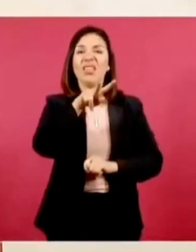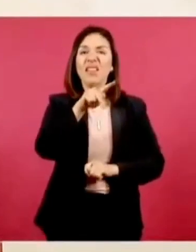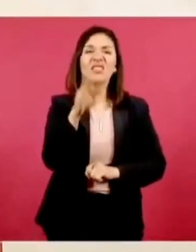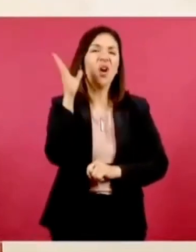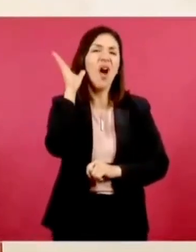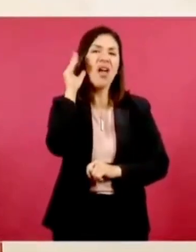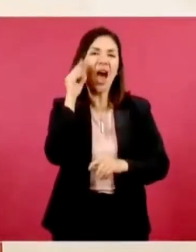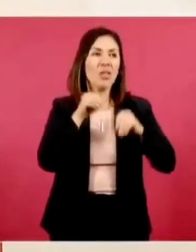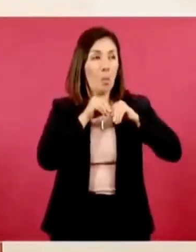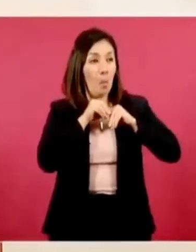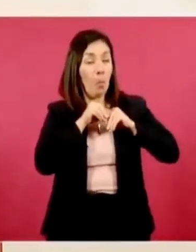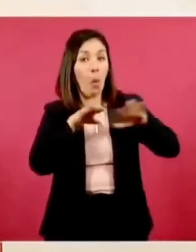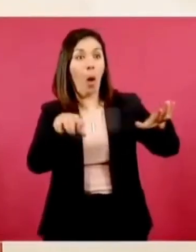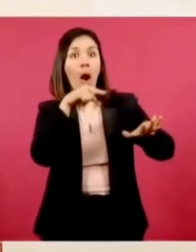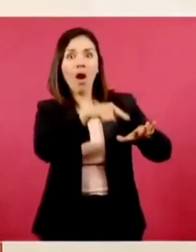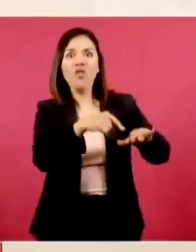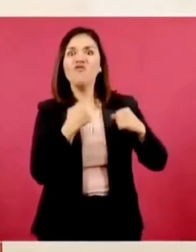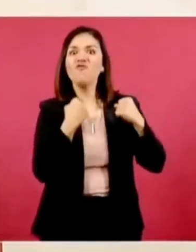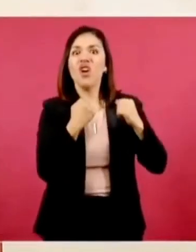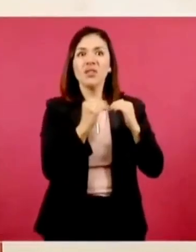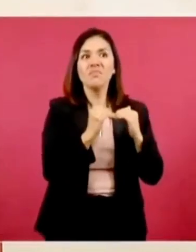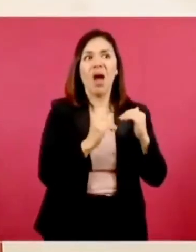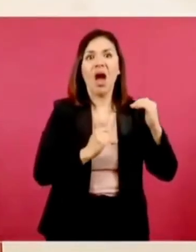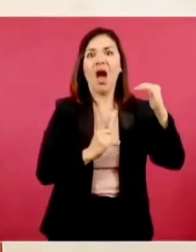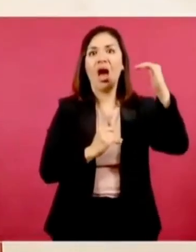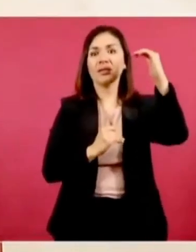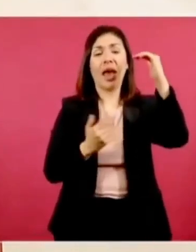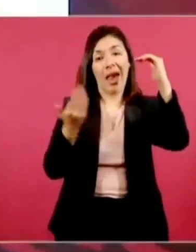una fuerza que no tenía.